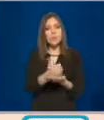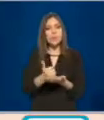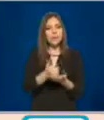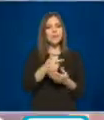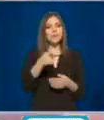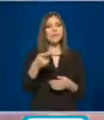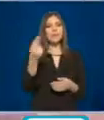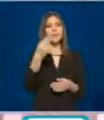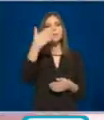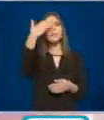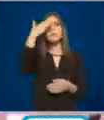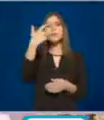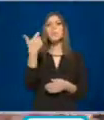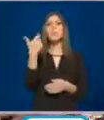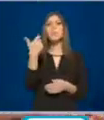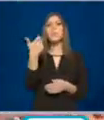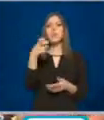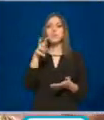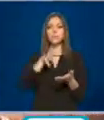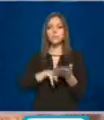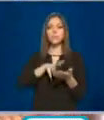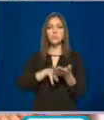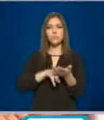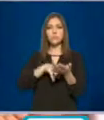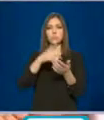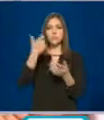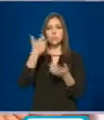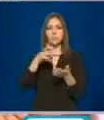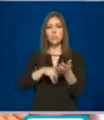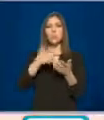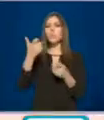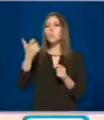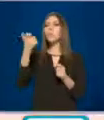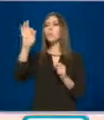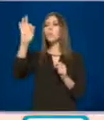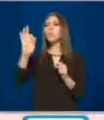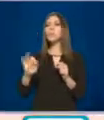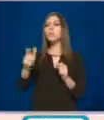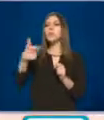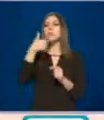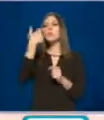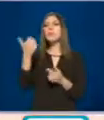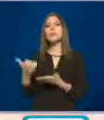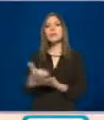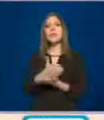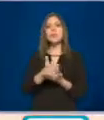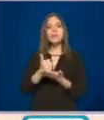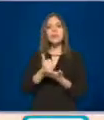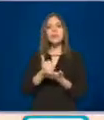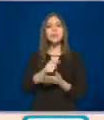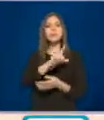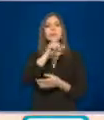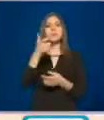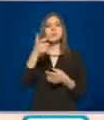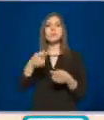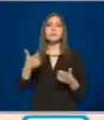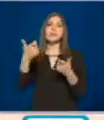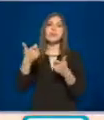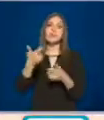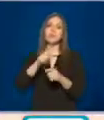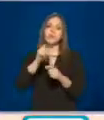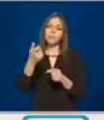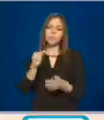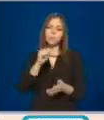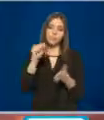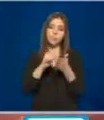producto, necesito saber cuál es mi costo, cuál es el porcentaje de utilidad que yo quiero tener Y con eso lo voy a ofrecer, pero también